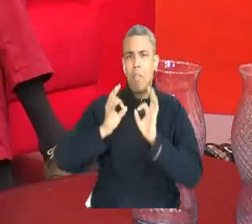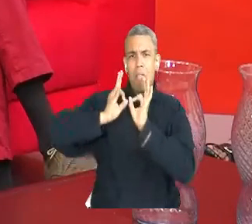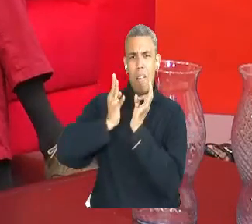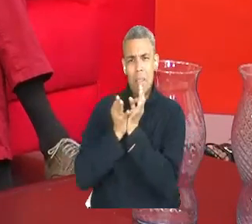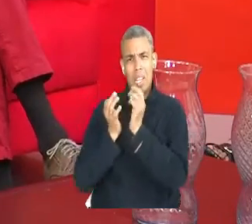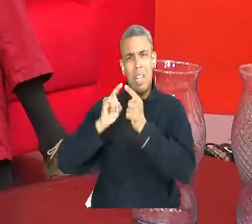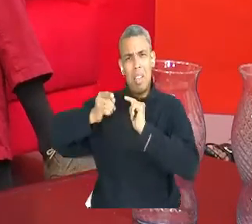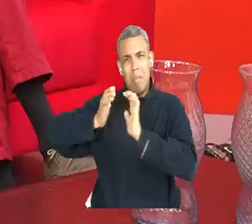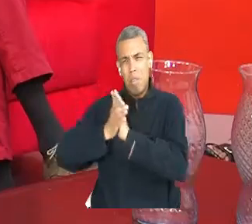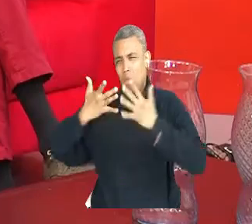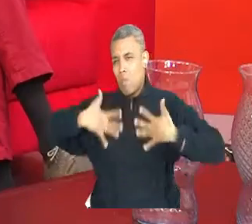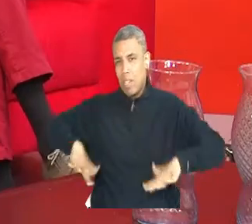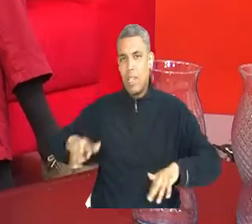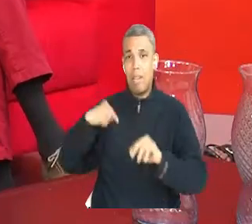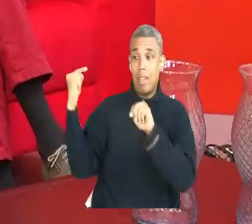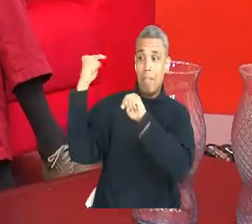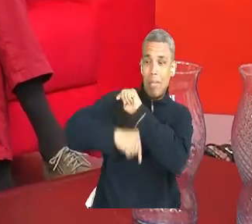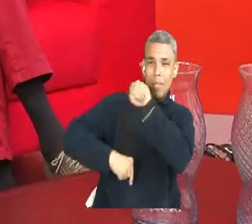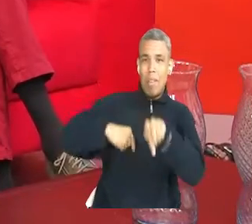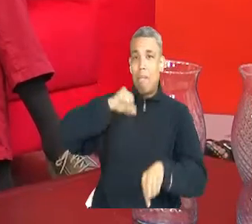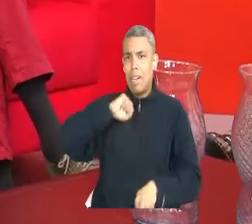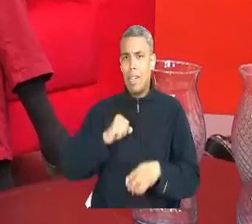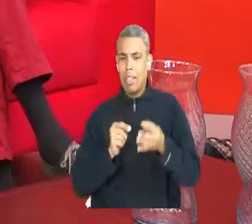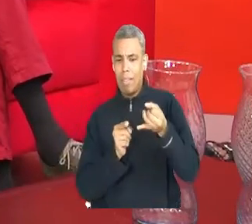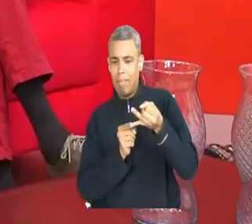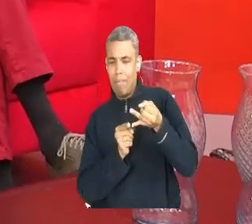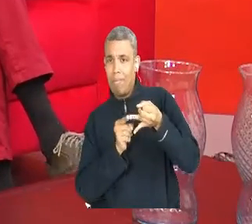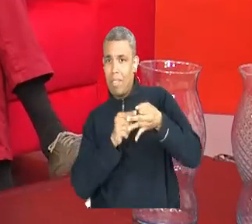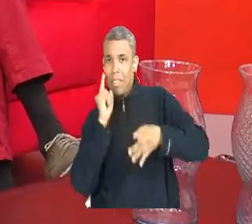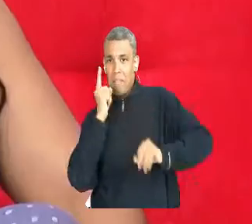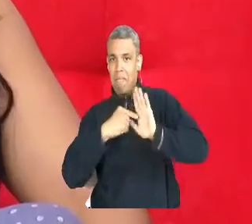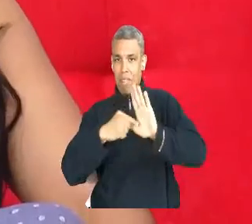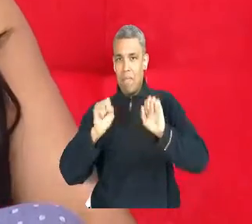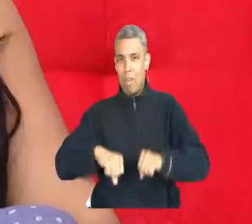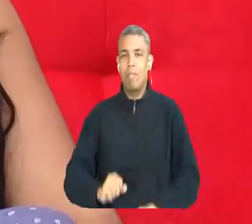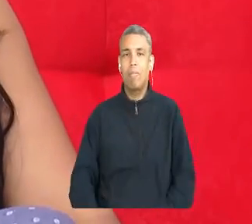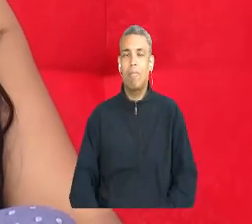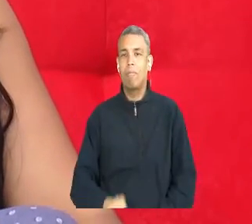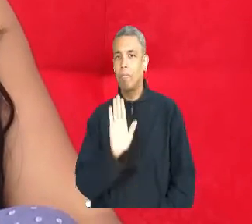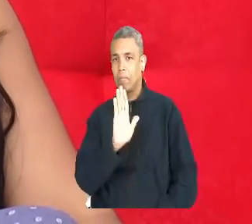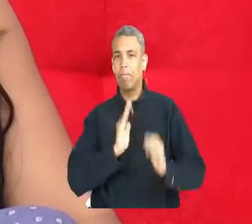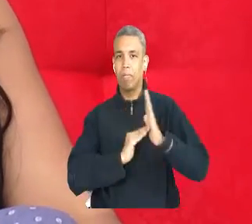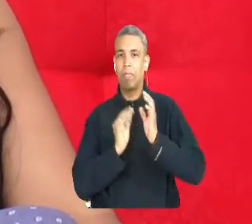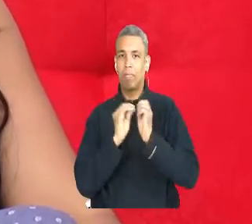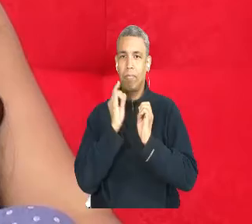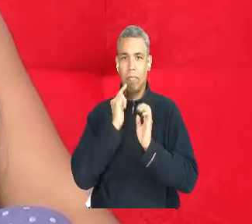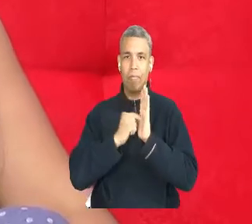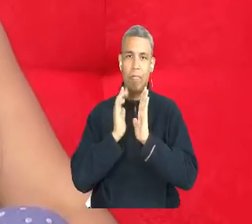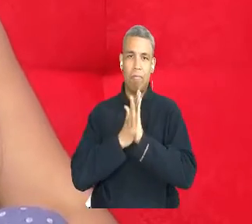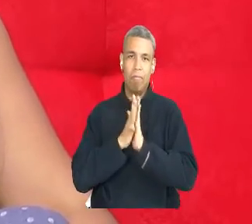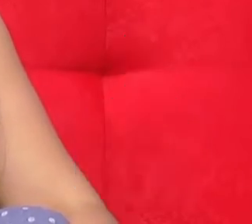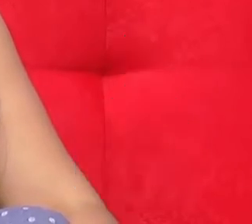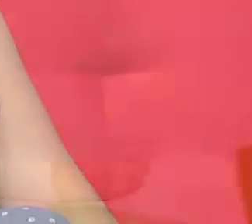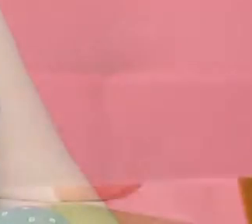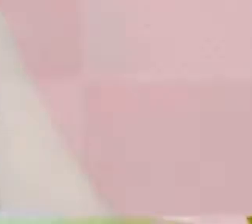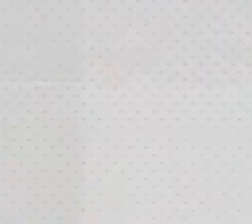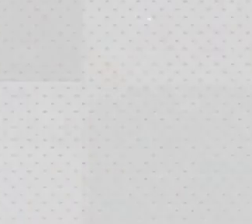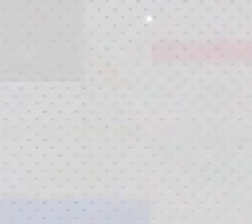que puede venir se puede de esas tres partes bueno llegó el momento hacer nuestra segunda pausa ya regresamos aquí en casa